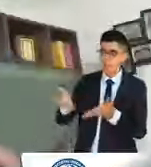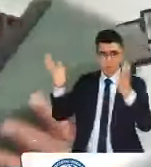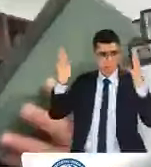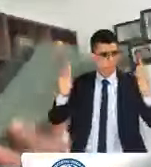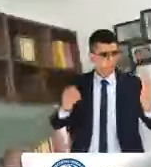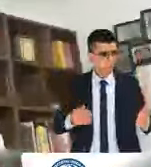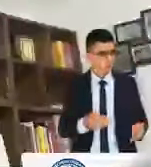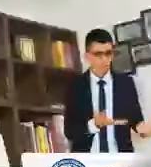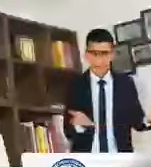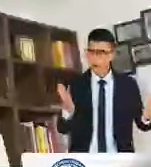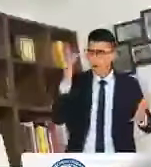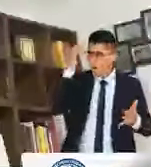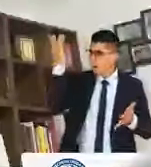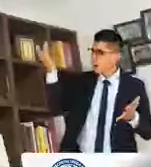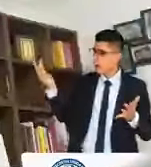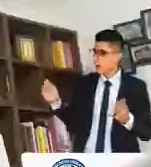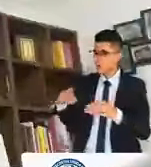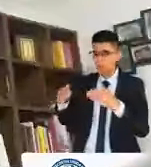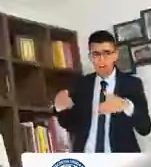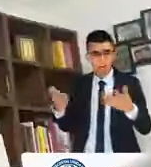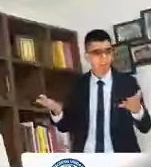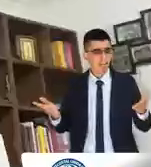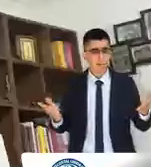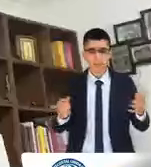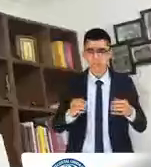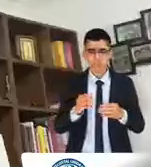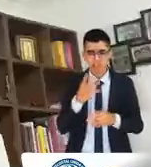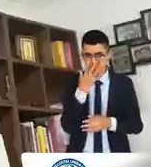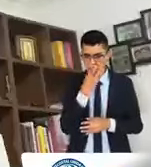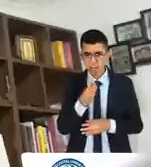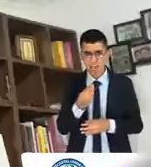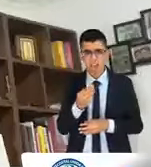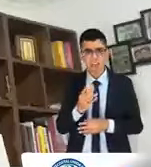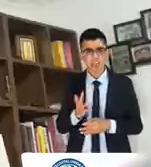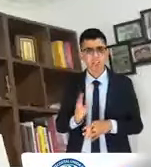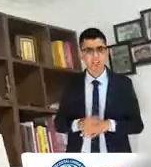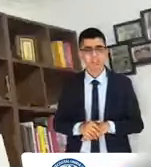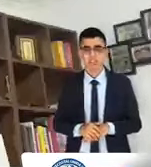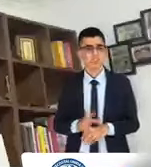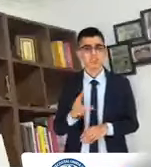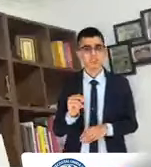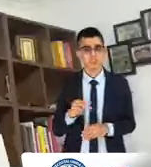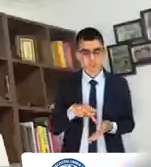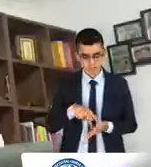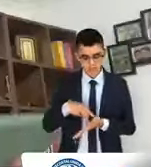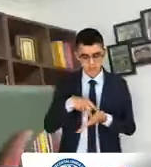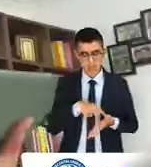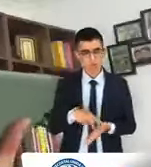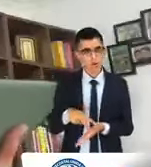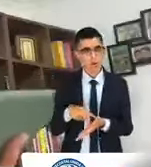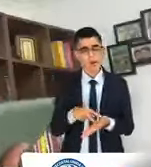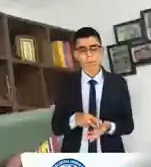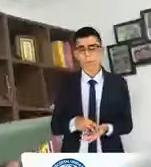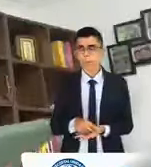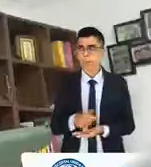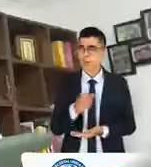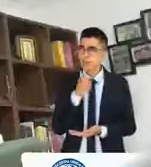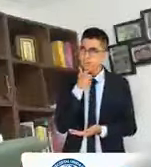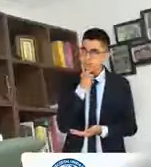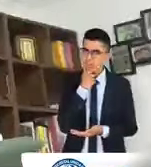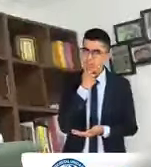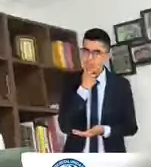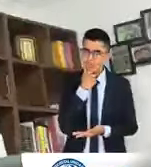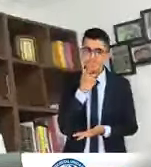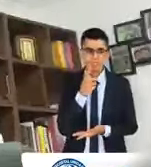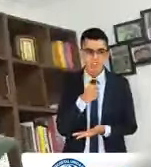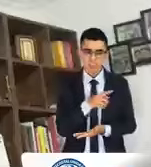mío, ¿cómo es esto? Pero Noé se pellizcó y dijo: qué destrucción, pero yo